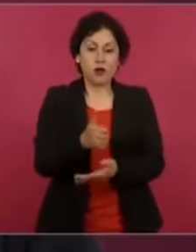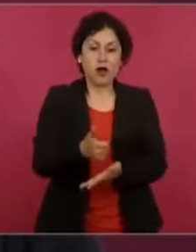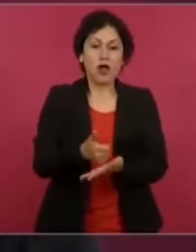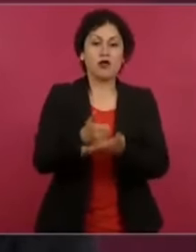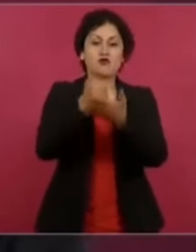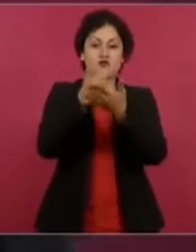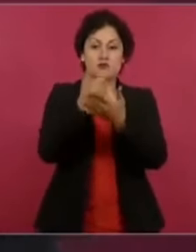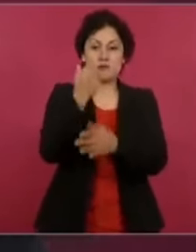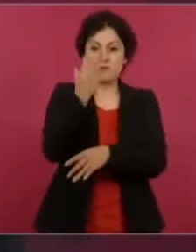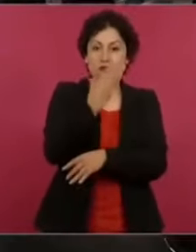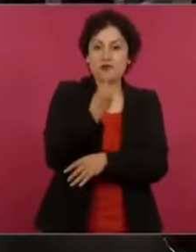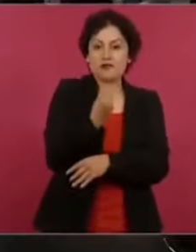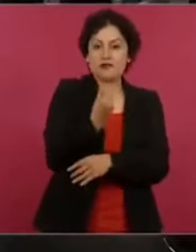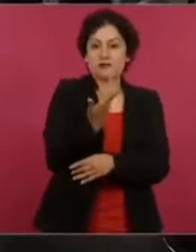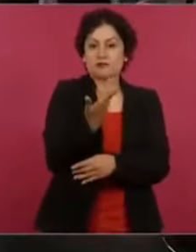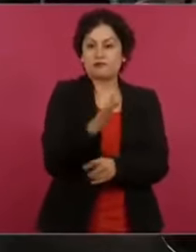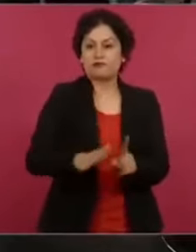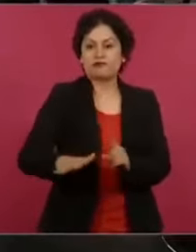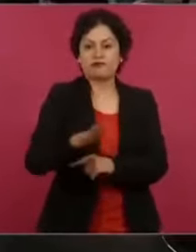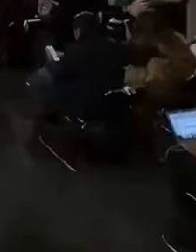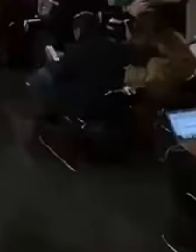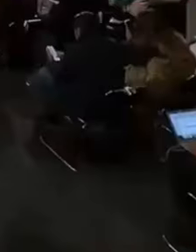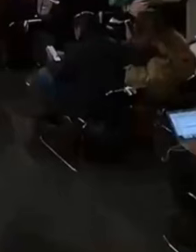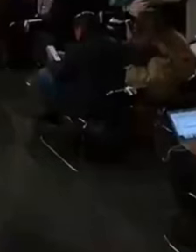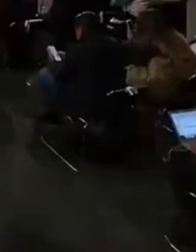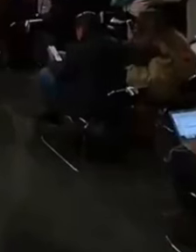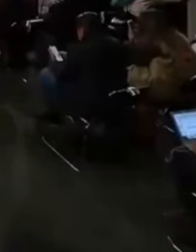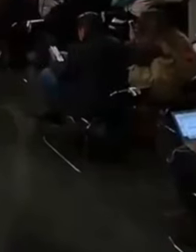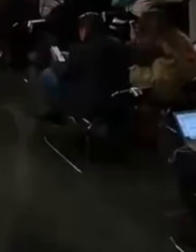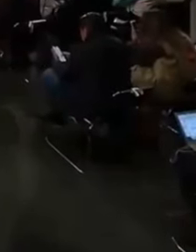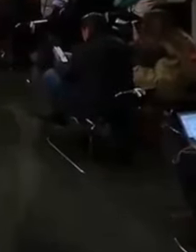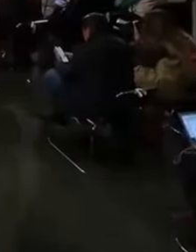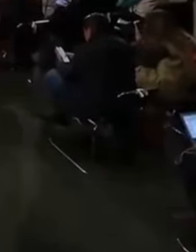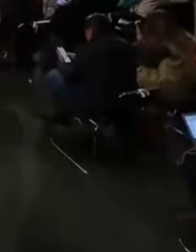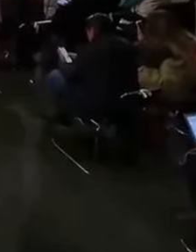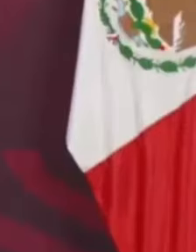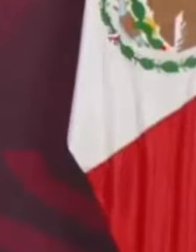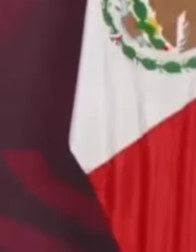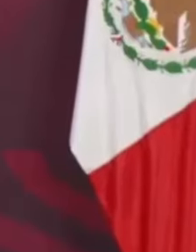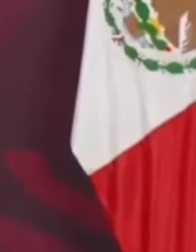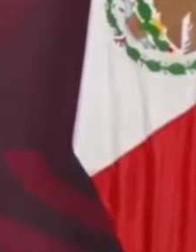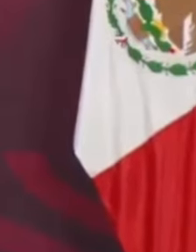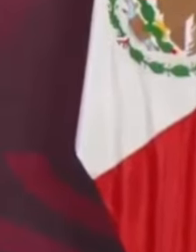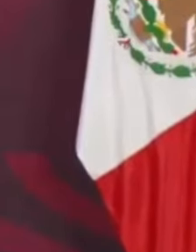para que tengan los adversarios este nota